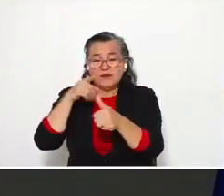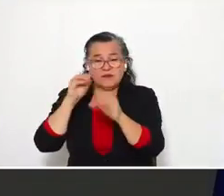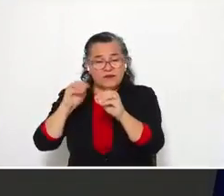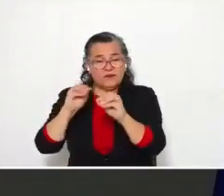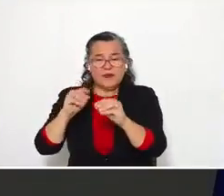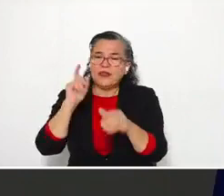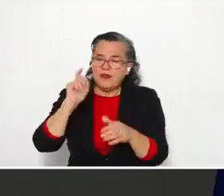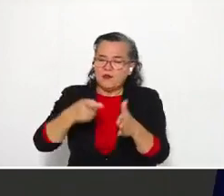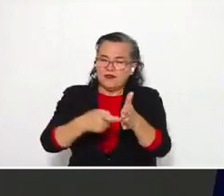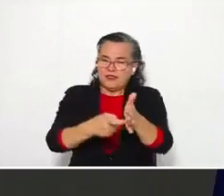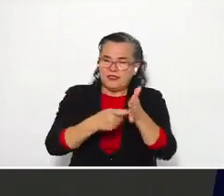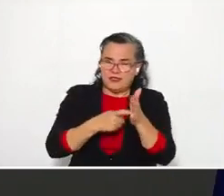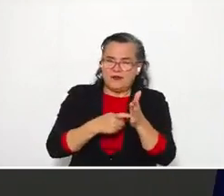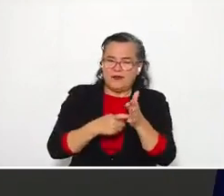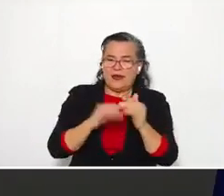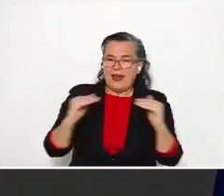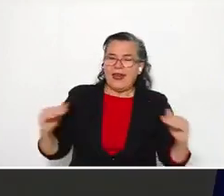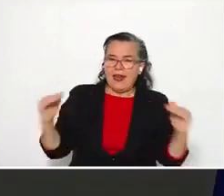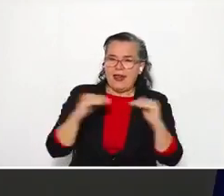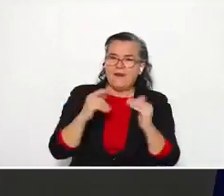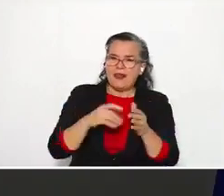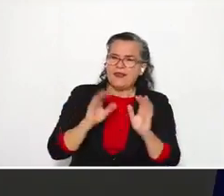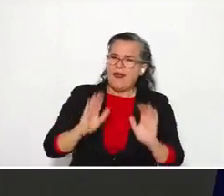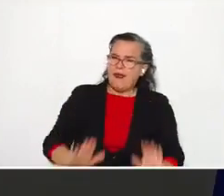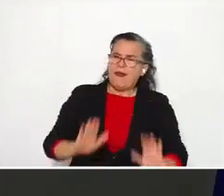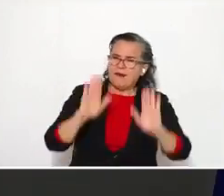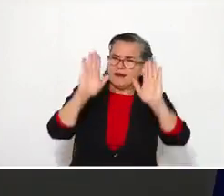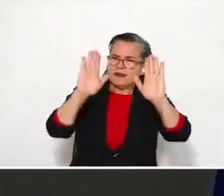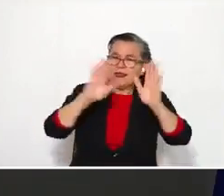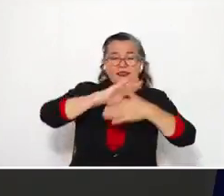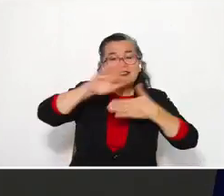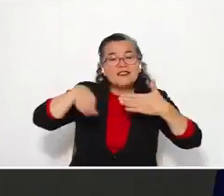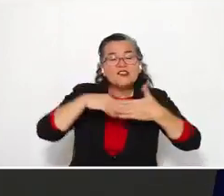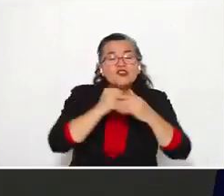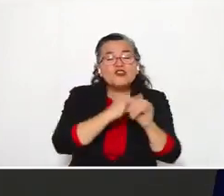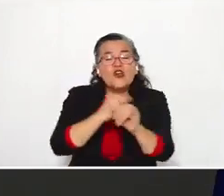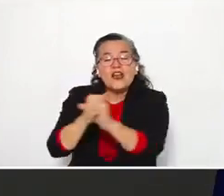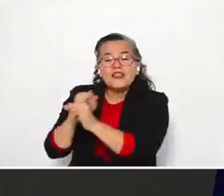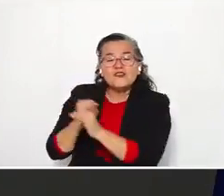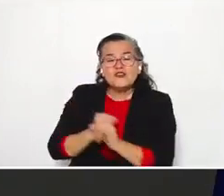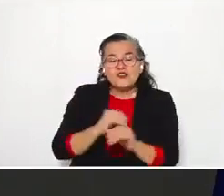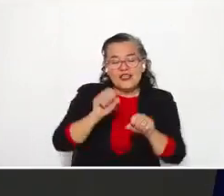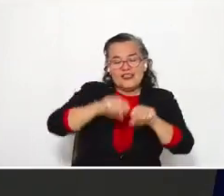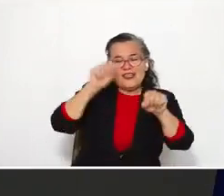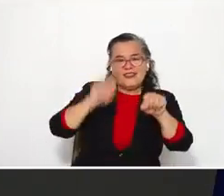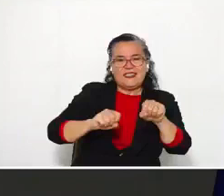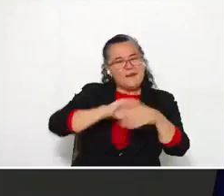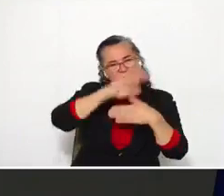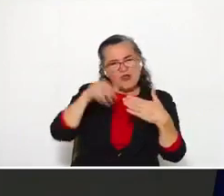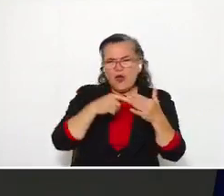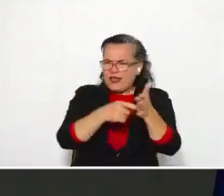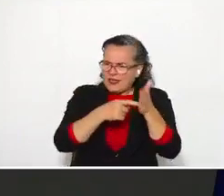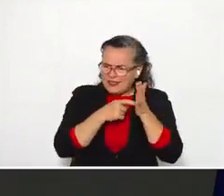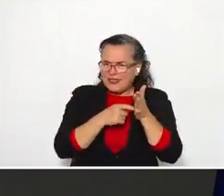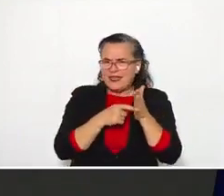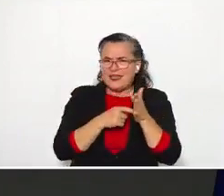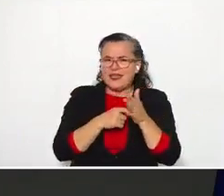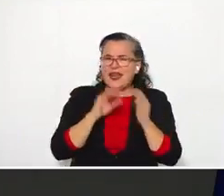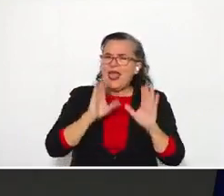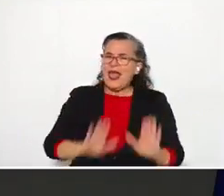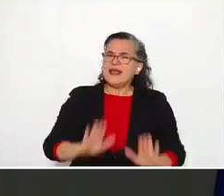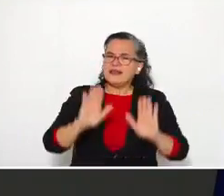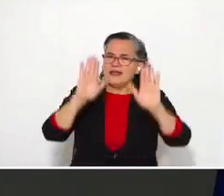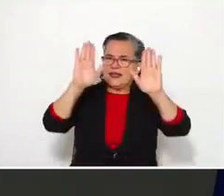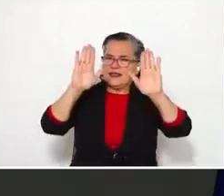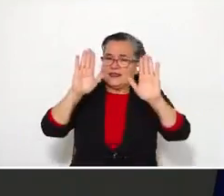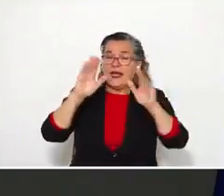Debemos exigir niveles de excelencia en esta formación en todas las instituciones del sistema y la aplicación efectiva